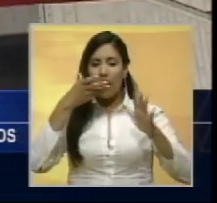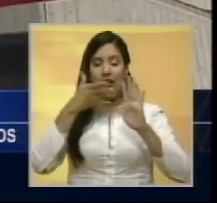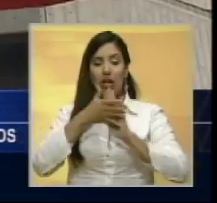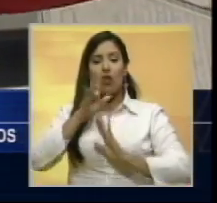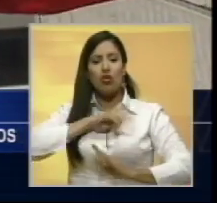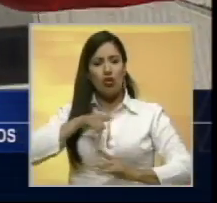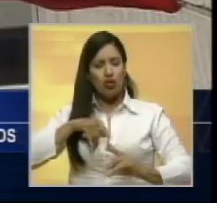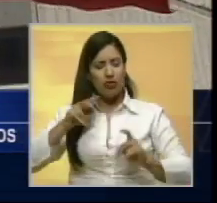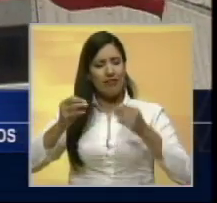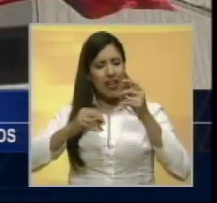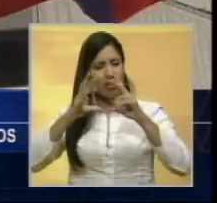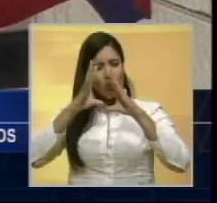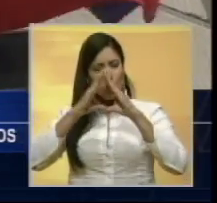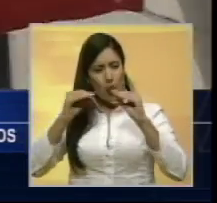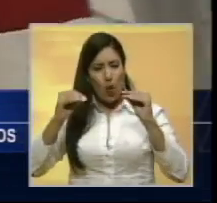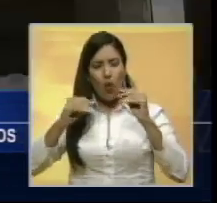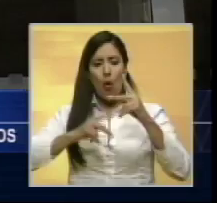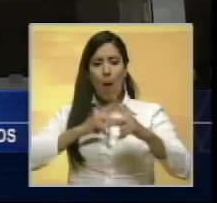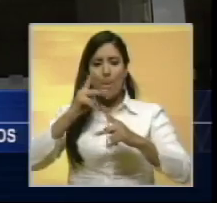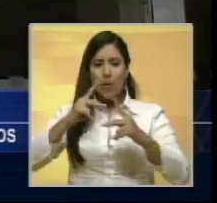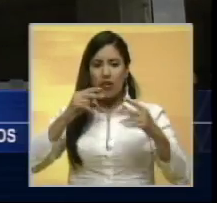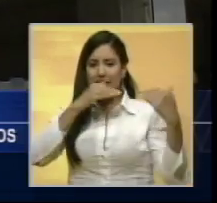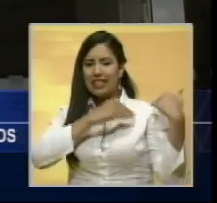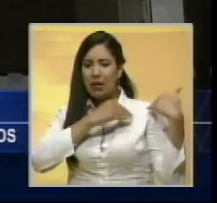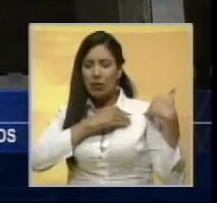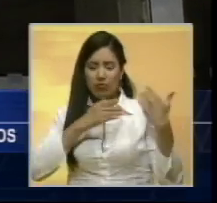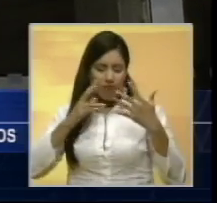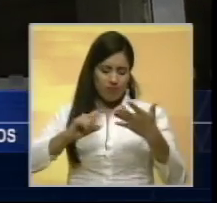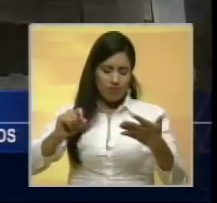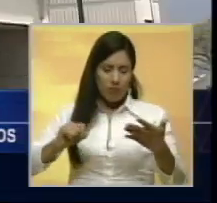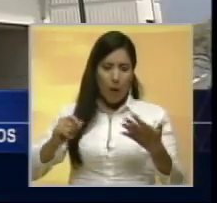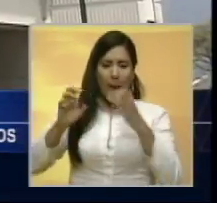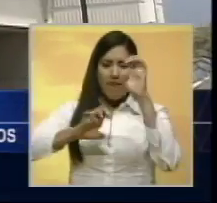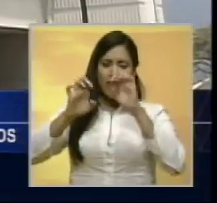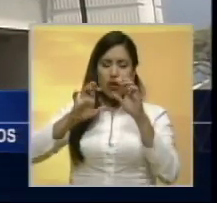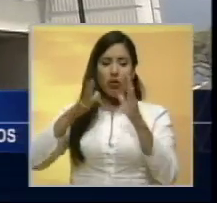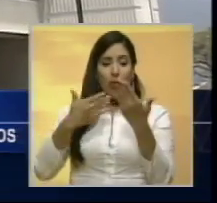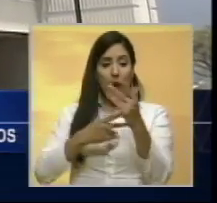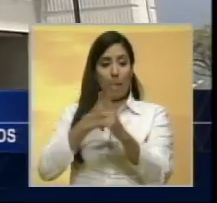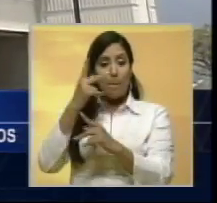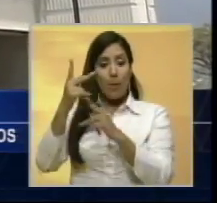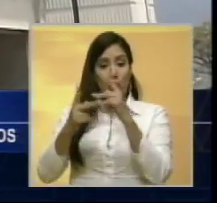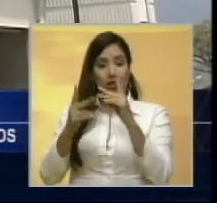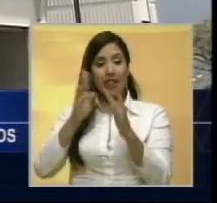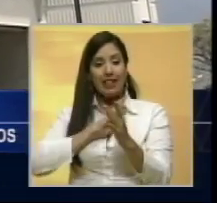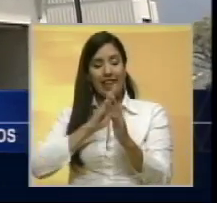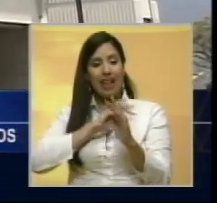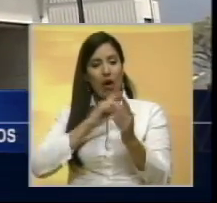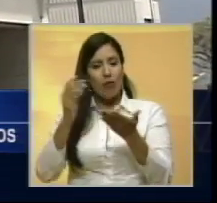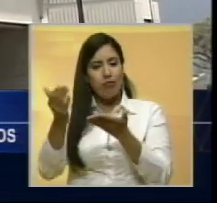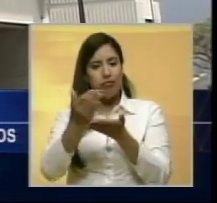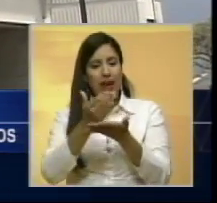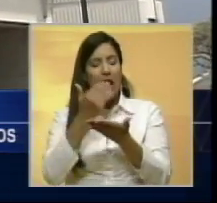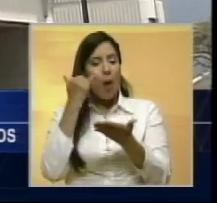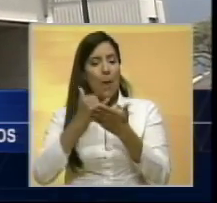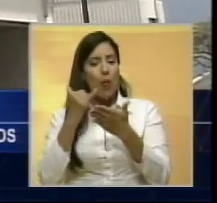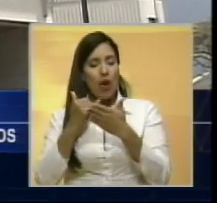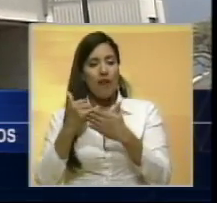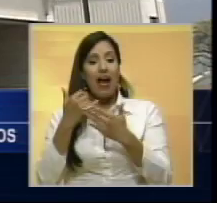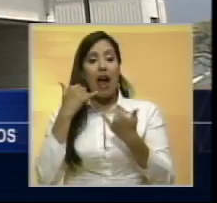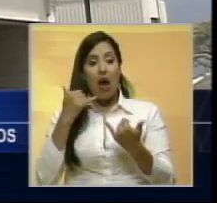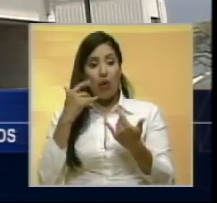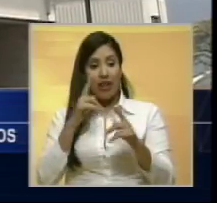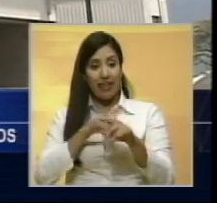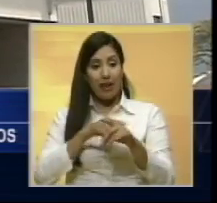que se están realizando todos los actos procesales correspondientes. En este momento el proceso se encuentra en la etapa de recolección de pruebas. Durante